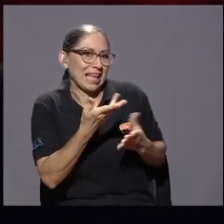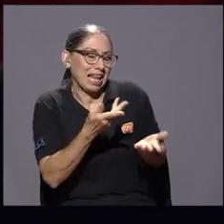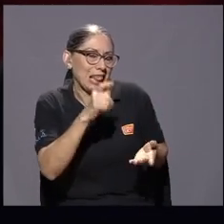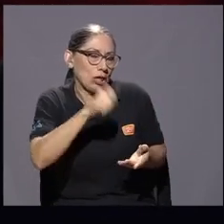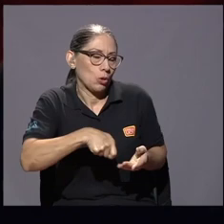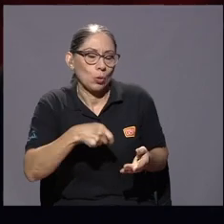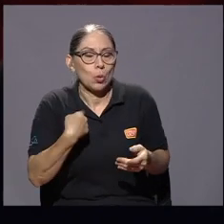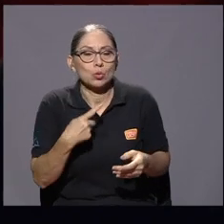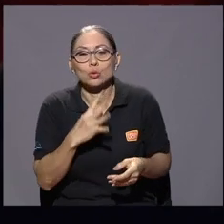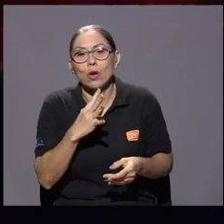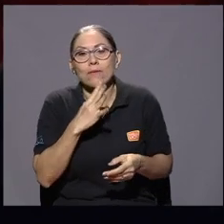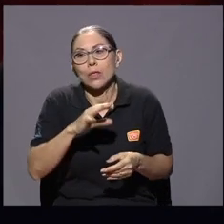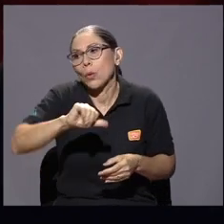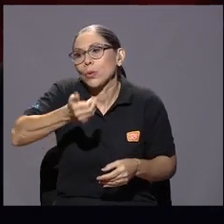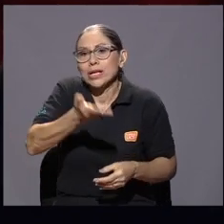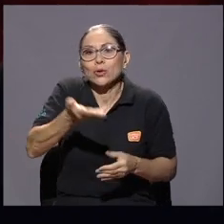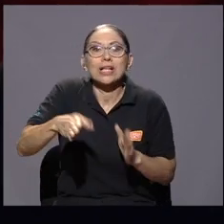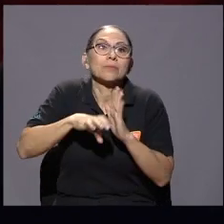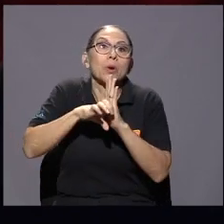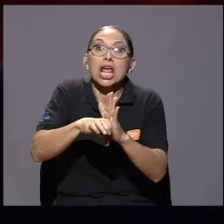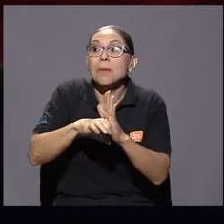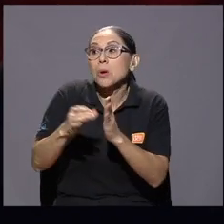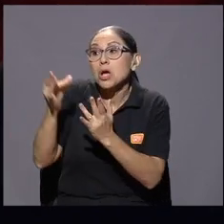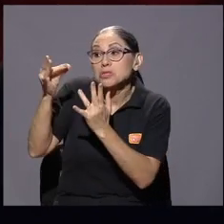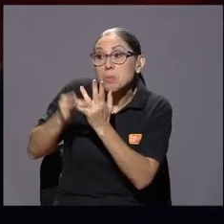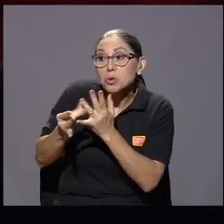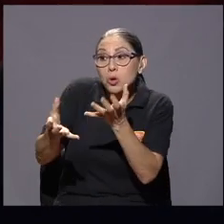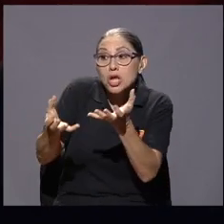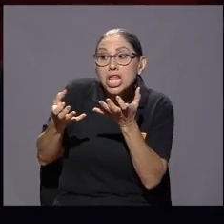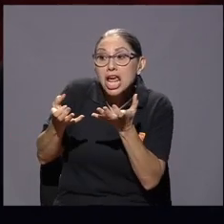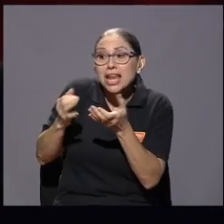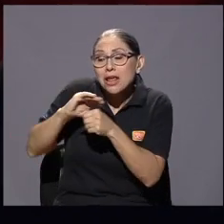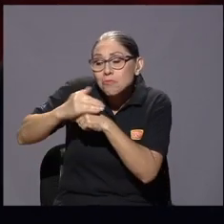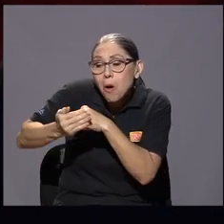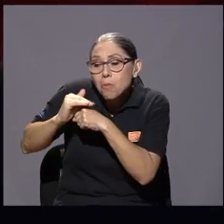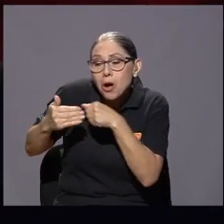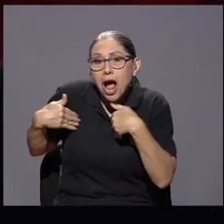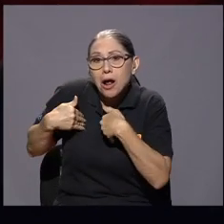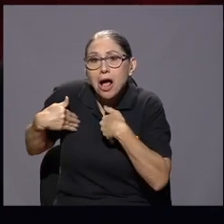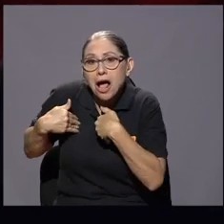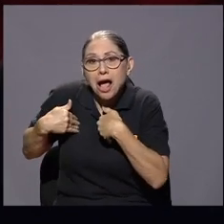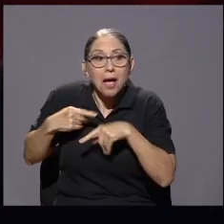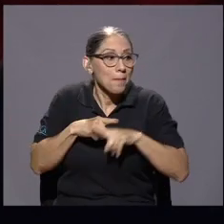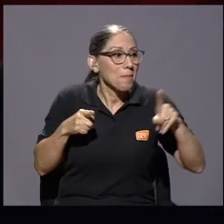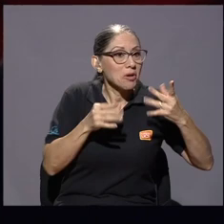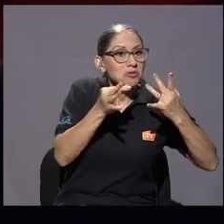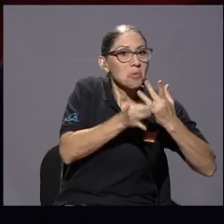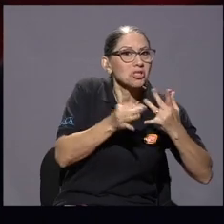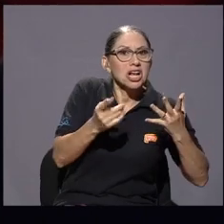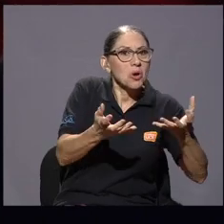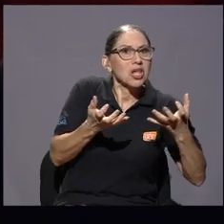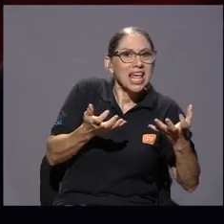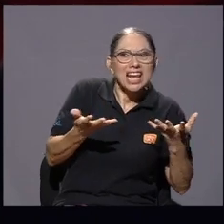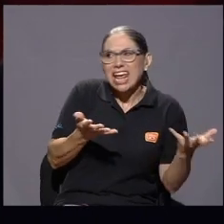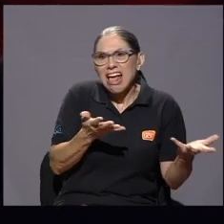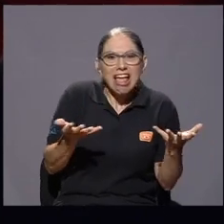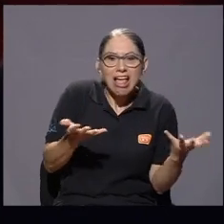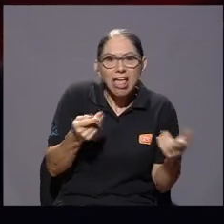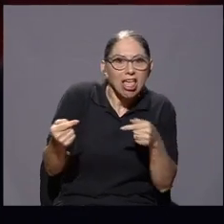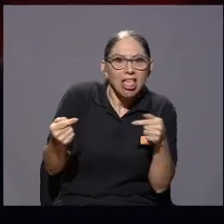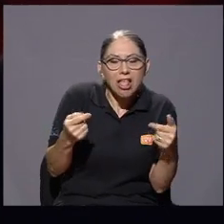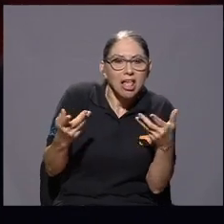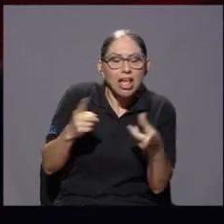otro tipo de cosas, no sé, que quiere tener una mascota y la otra persona no le gustan las mascotas,